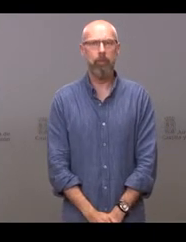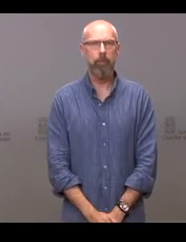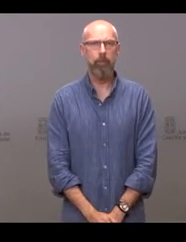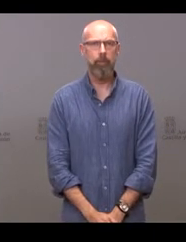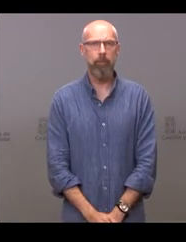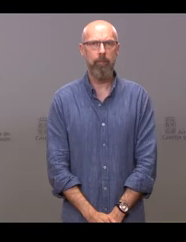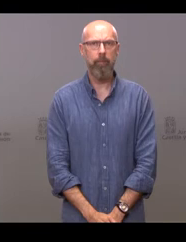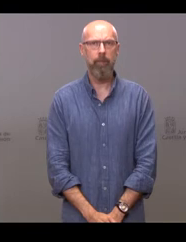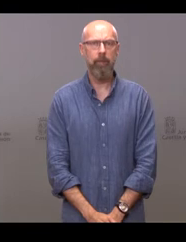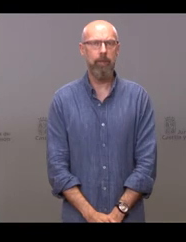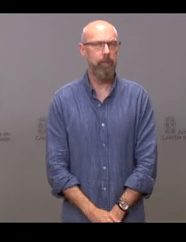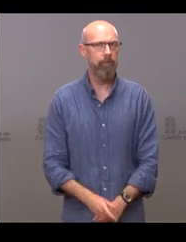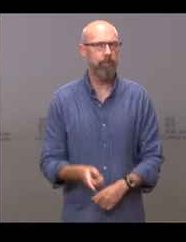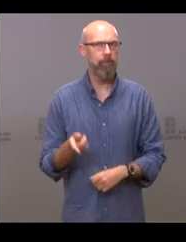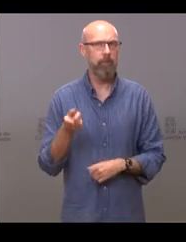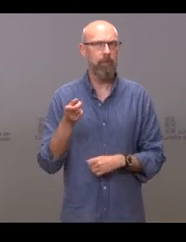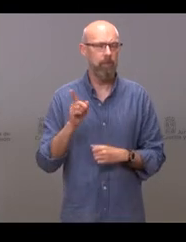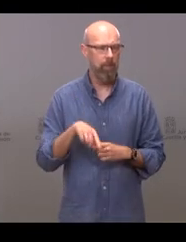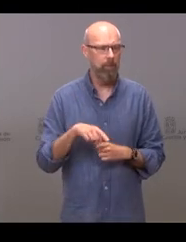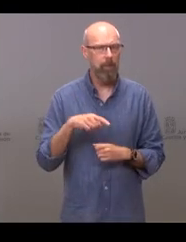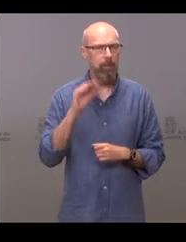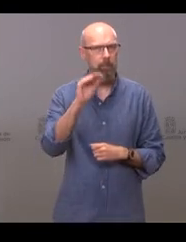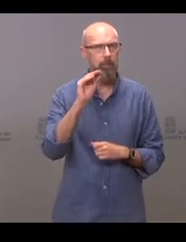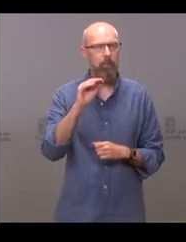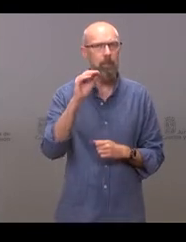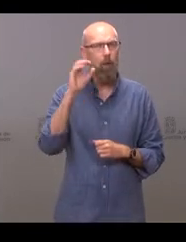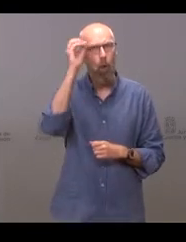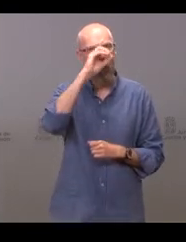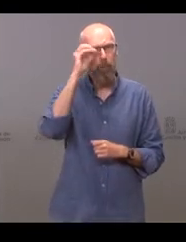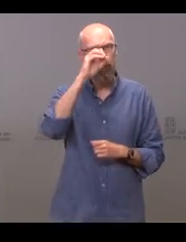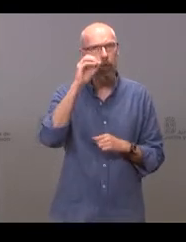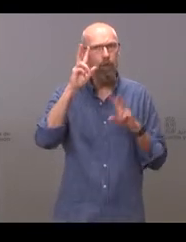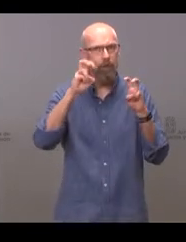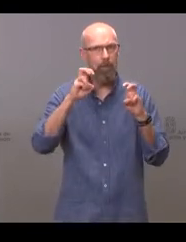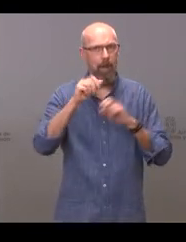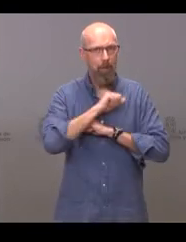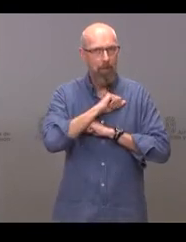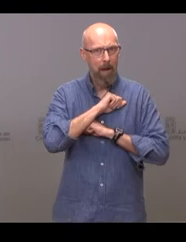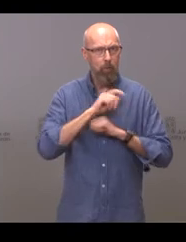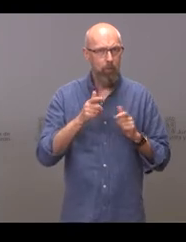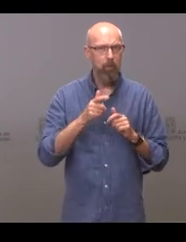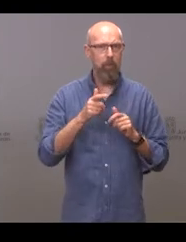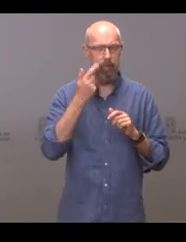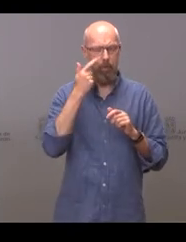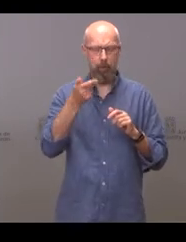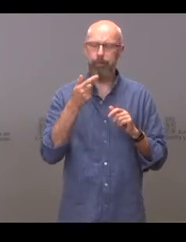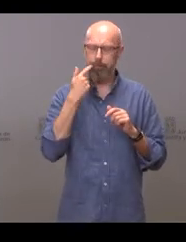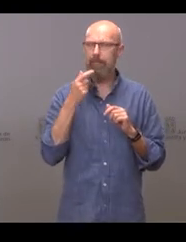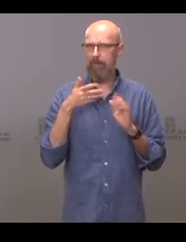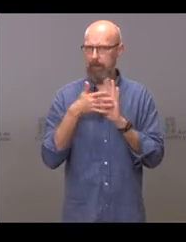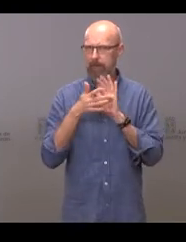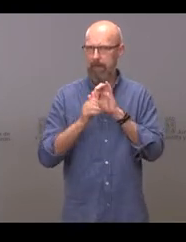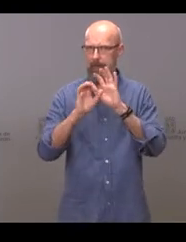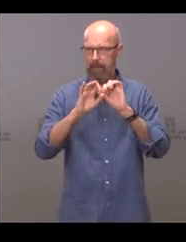también me decían que tenía que hacer una valoración del desempleo pero yo sí quiero aclarar no sé si mis palabras se